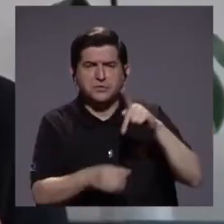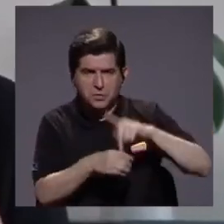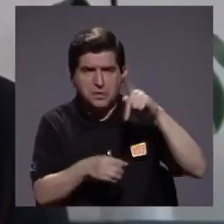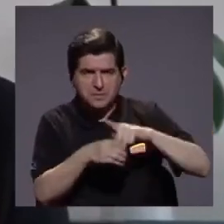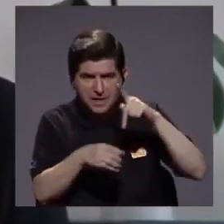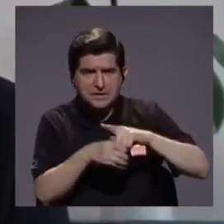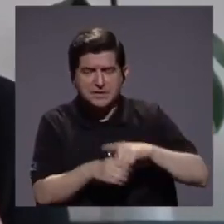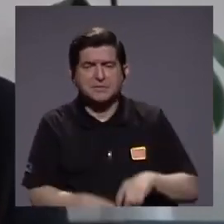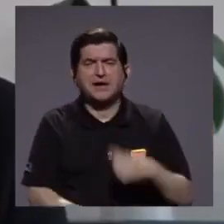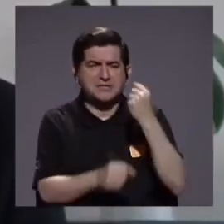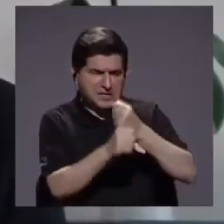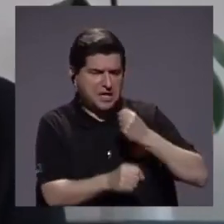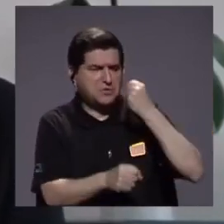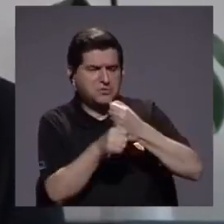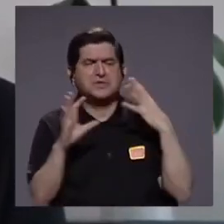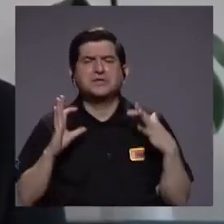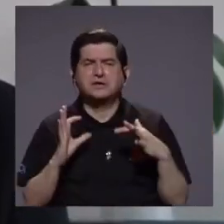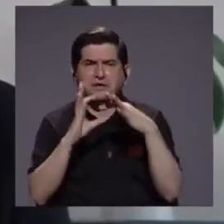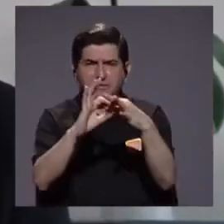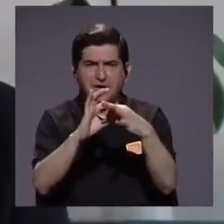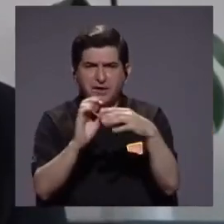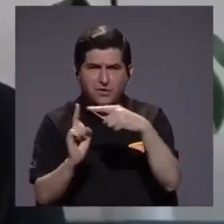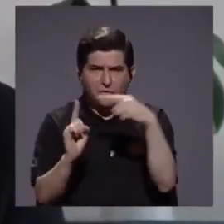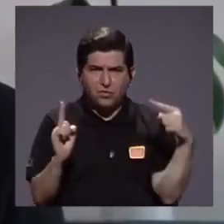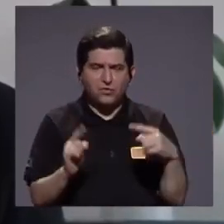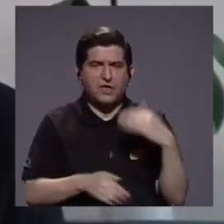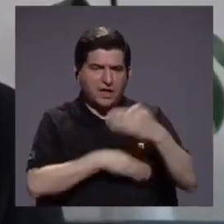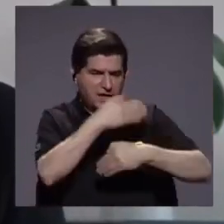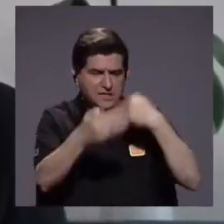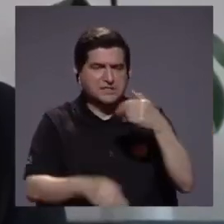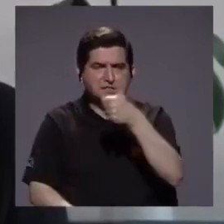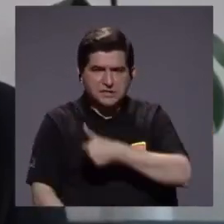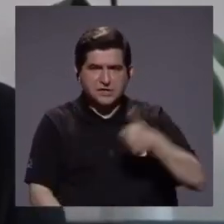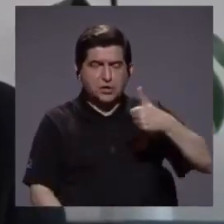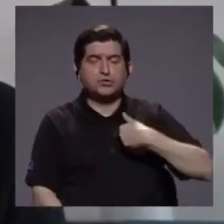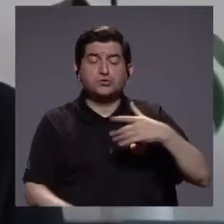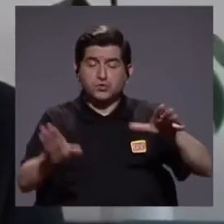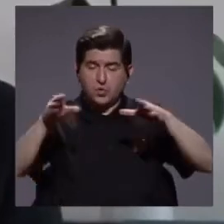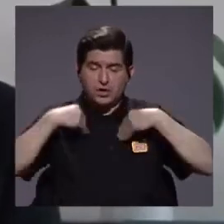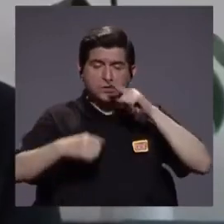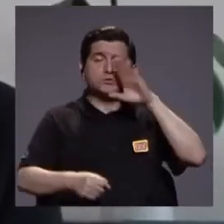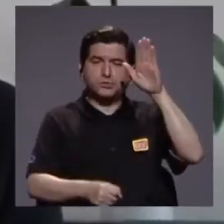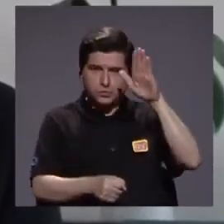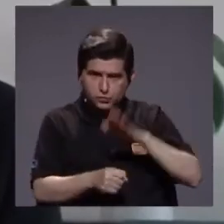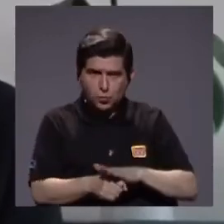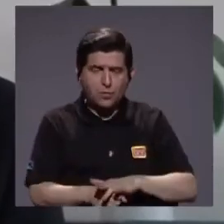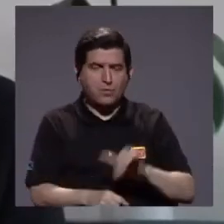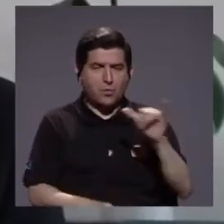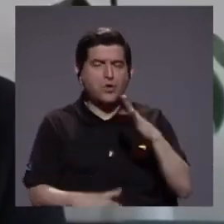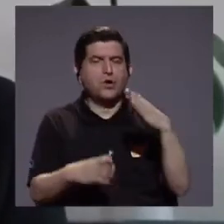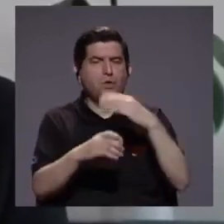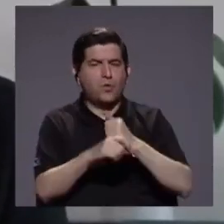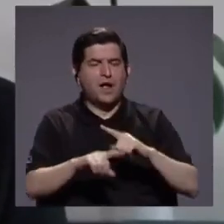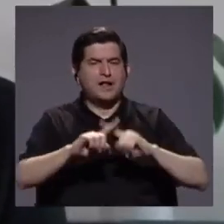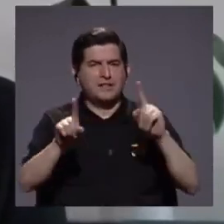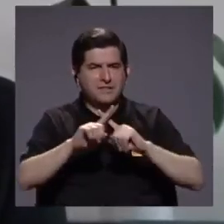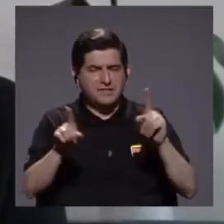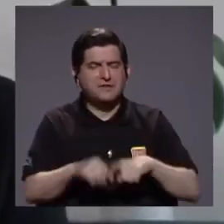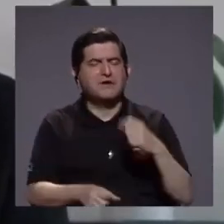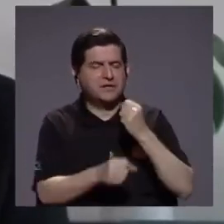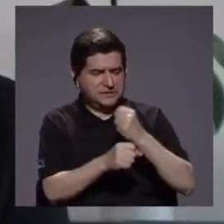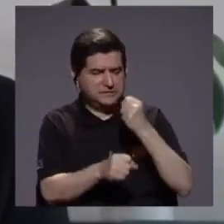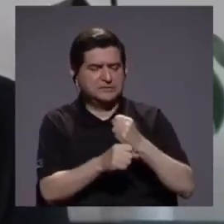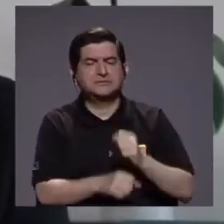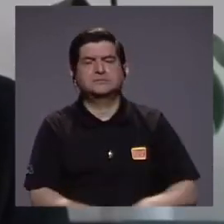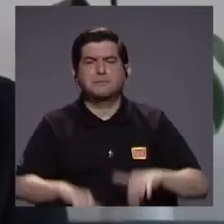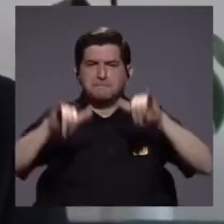participemos trabajando conjuntamente desde una gestión de rectoría. Yo asumo el compromiso, así como lo he hecho en los anteriores puestos,